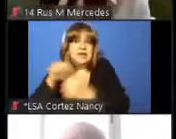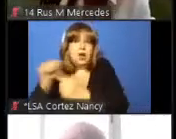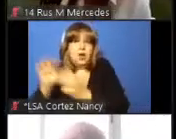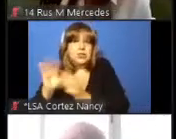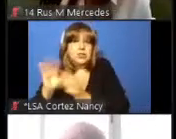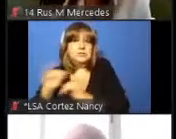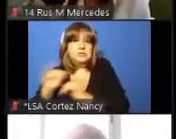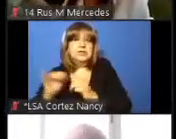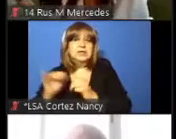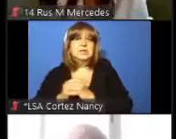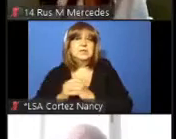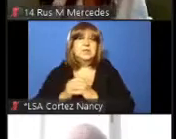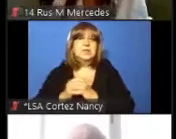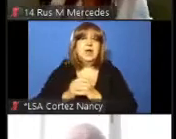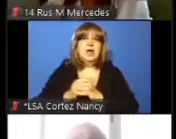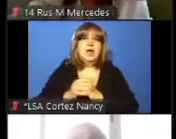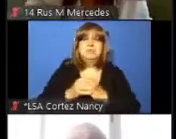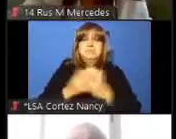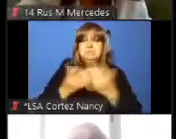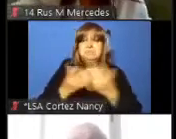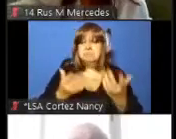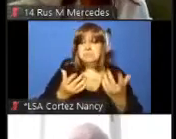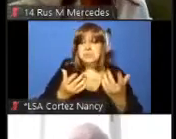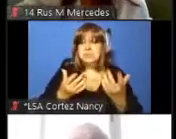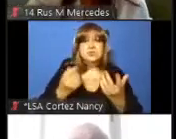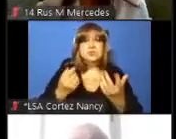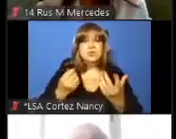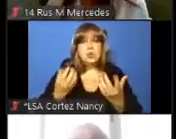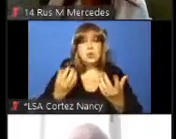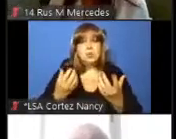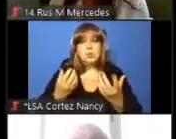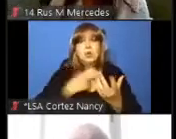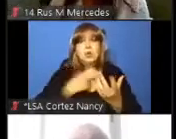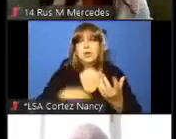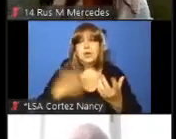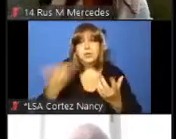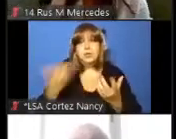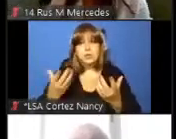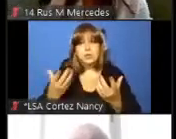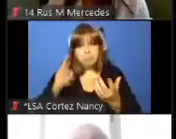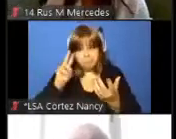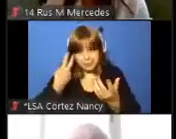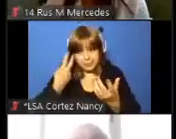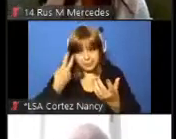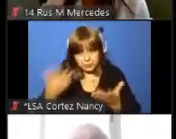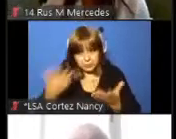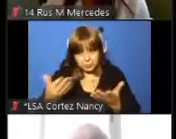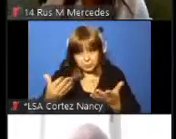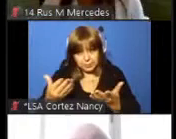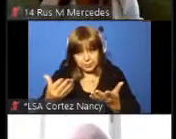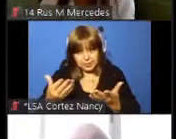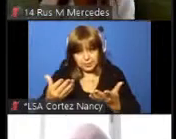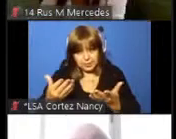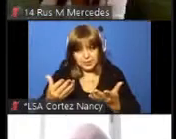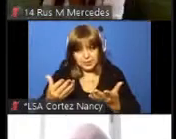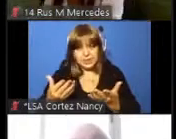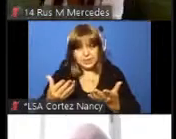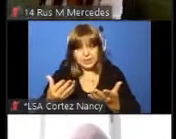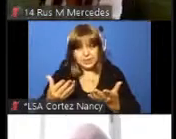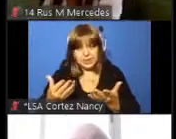basura todo eso se tira desde el estado en las sombras y